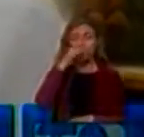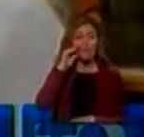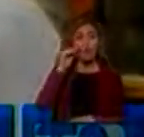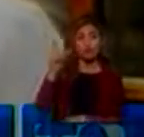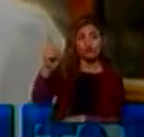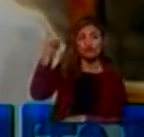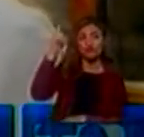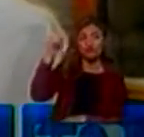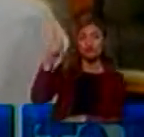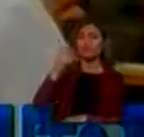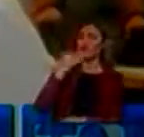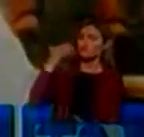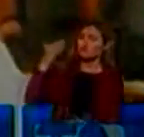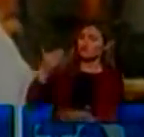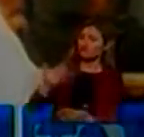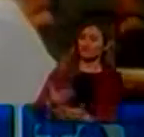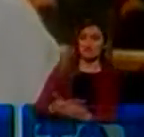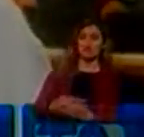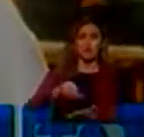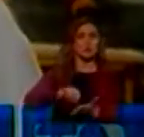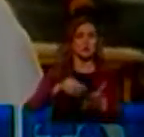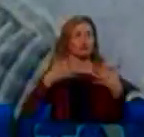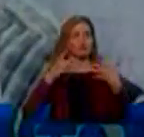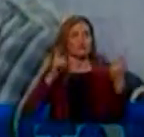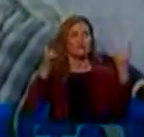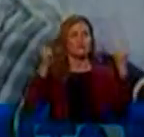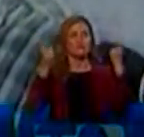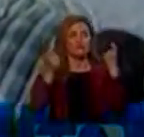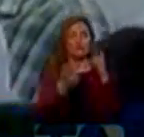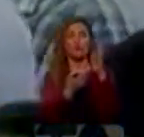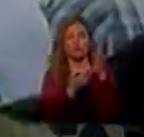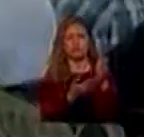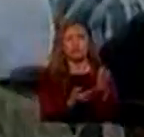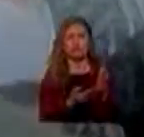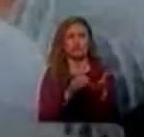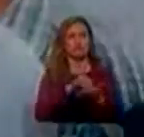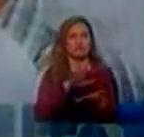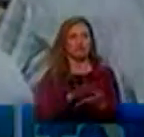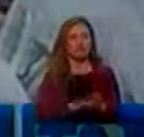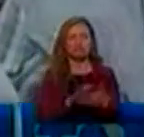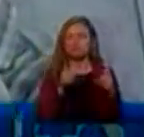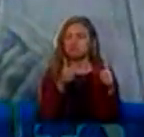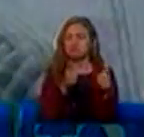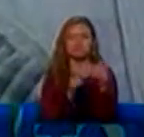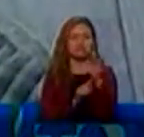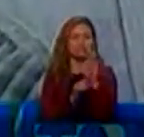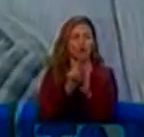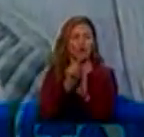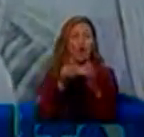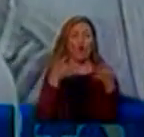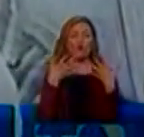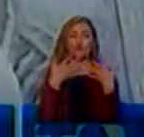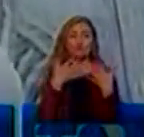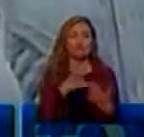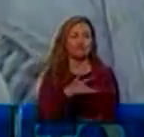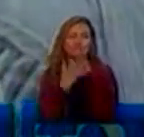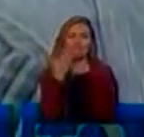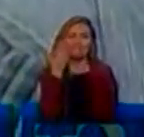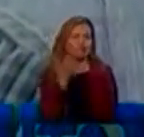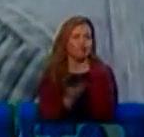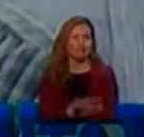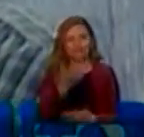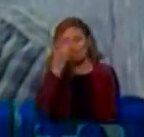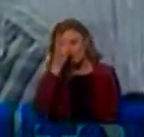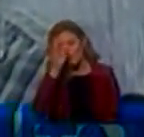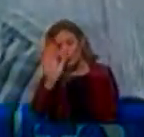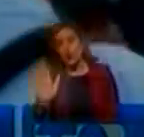Nebot, que sin duda ha transformado la ciudad de Guayaquil. Un modelo sensato, coherente, modelo de desarrollo. Guayaquil es agradecido con todas las